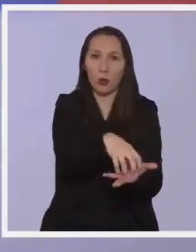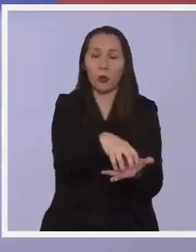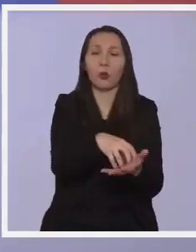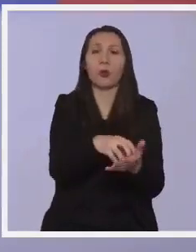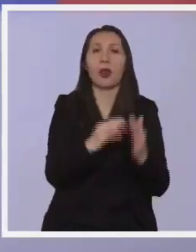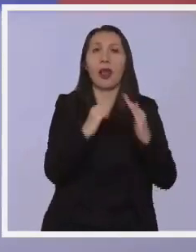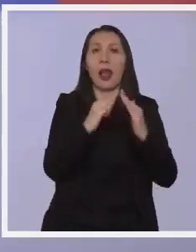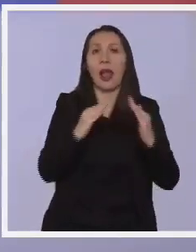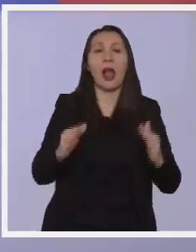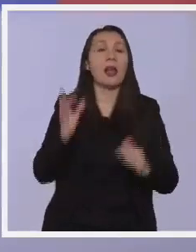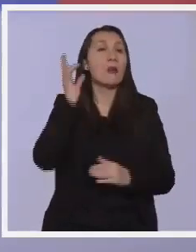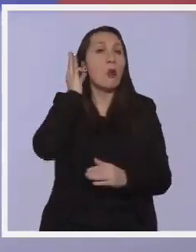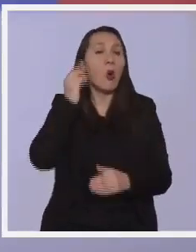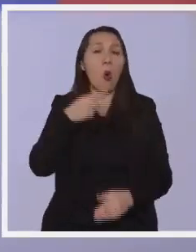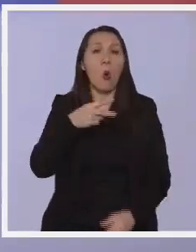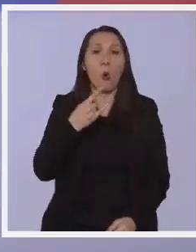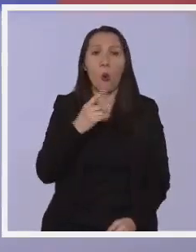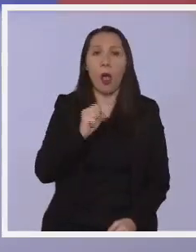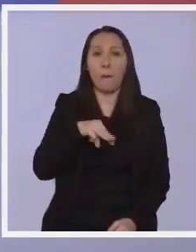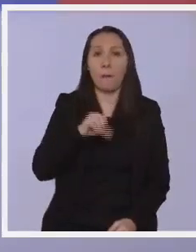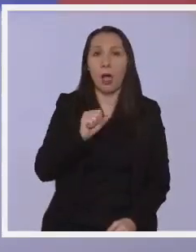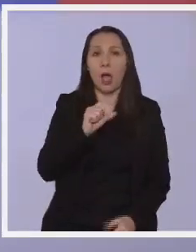la Casa de la Mujer Huamachuco,